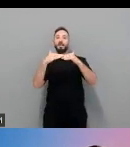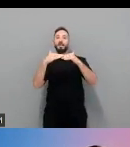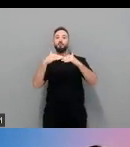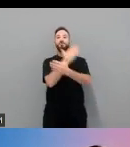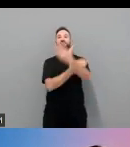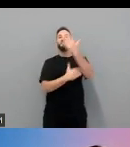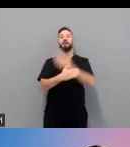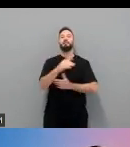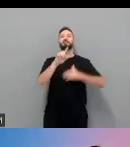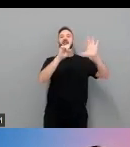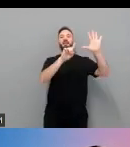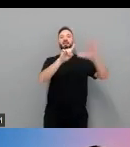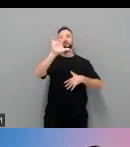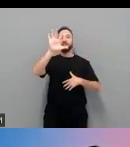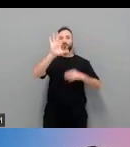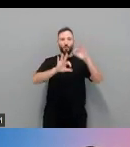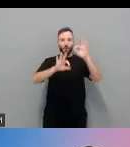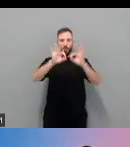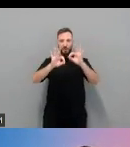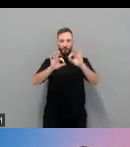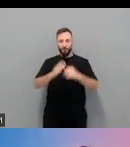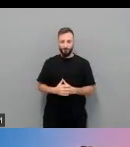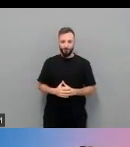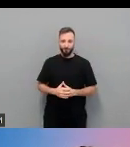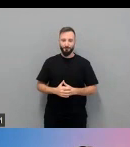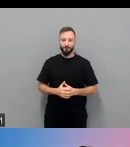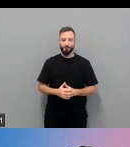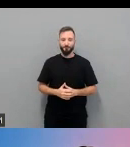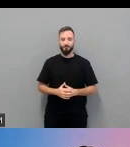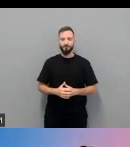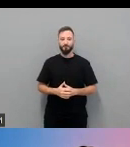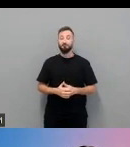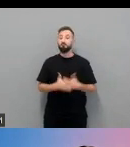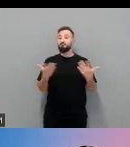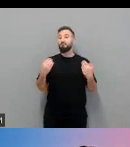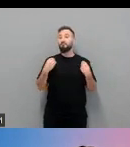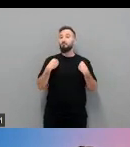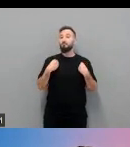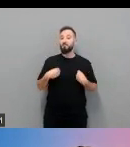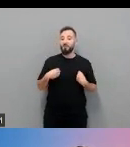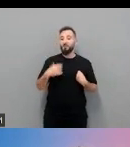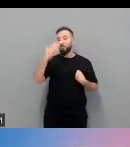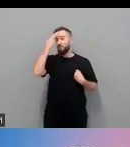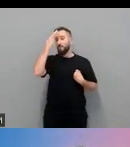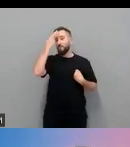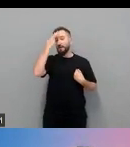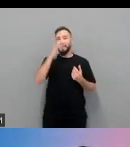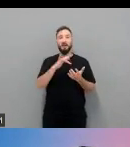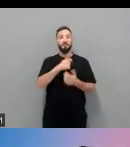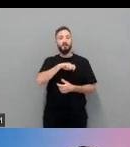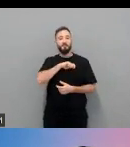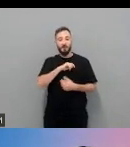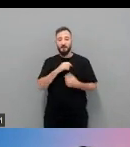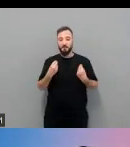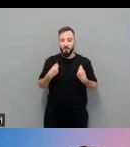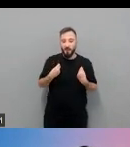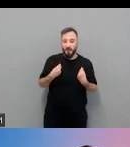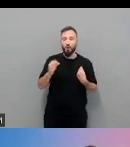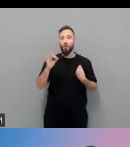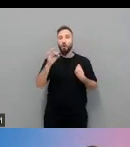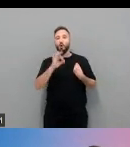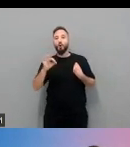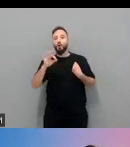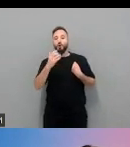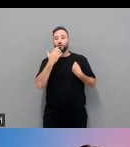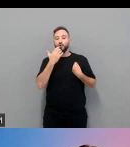de discapacidad, ¿vale? Lo mismo, tenemos que residir al menos 5 años en España, 2 de ellos